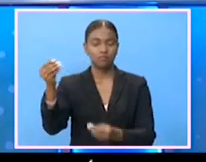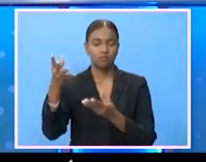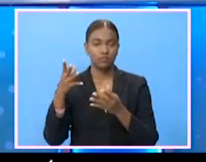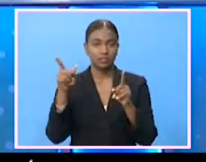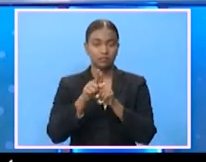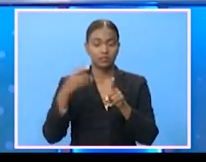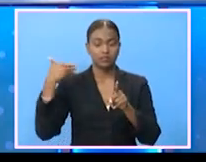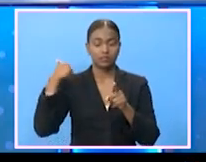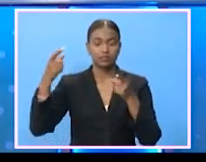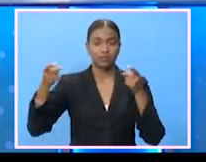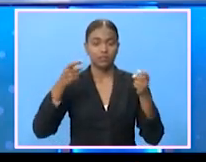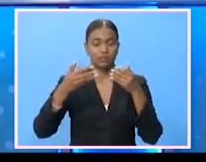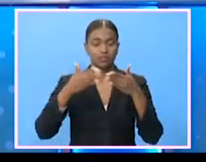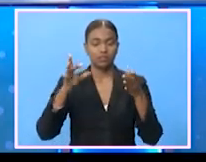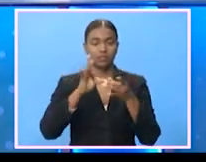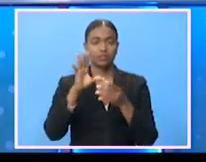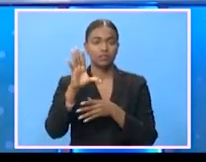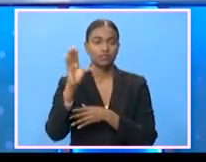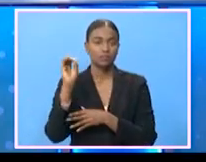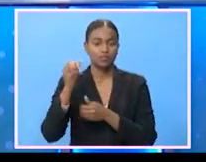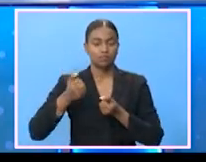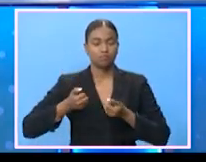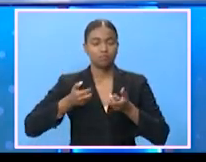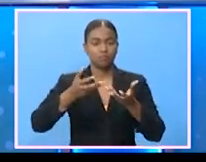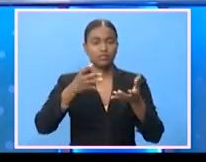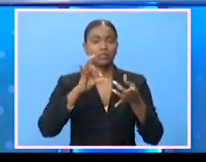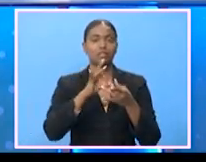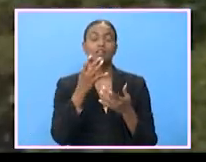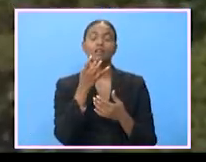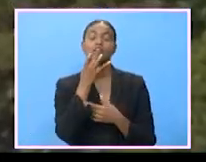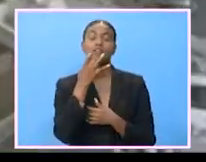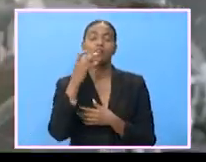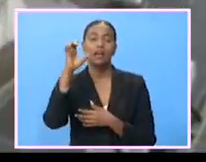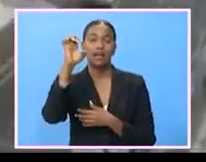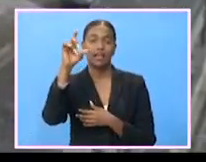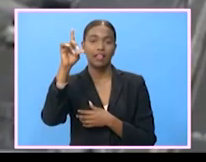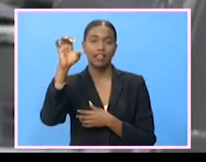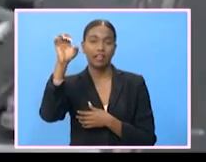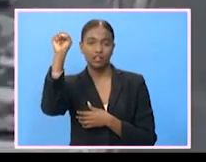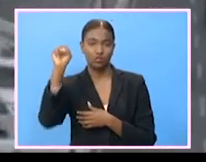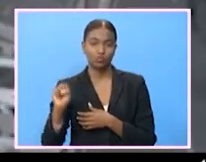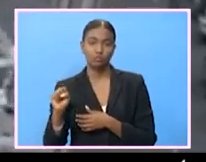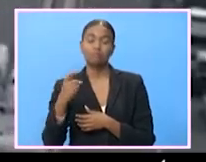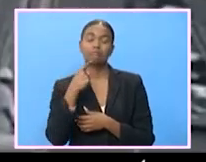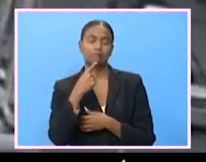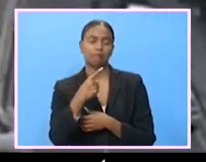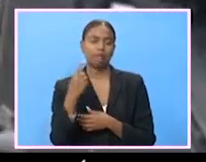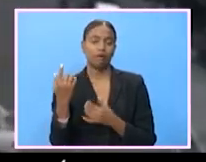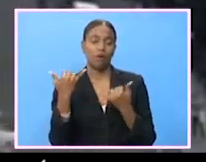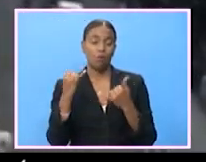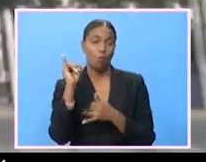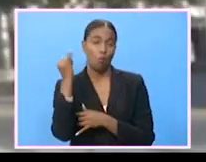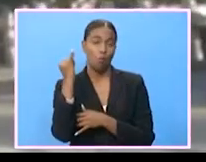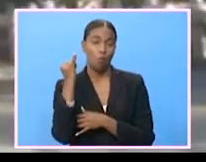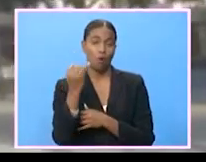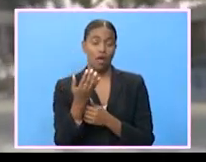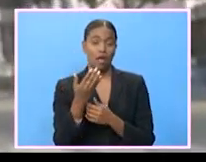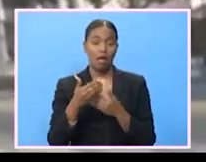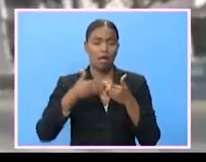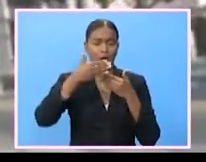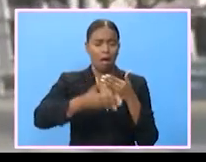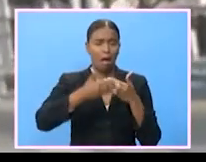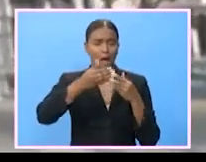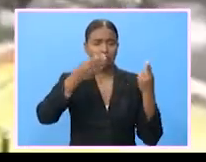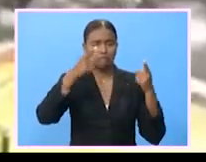tanto, el gerente general de la empresa distribuidora del Sure de Sur, Milton Morrison, negó este jueves que los